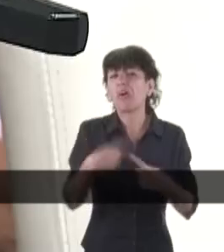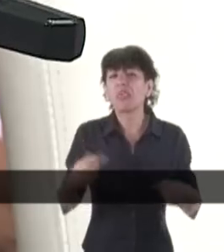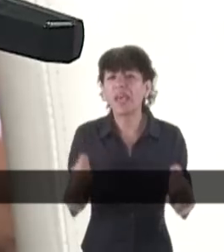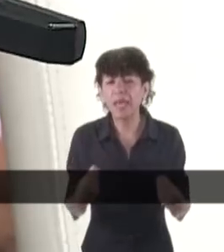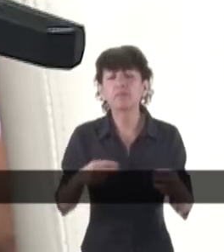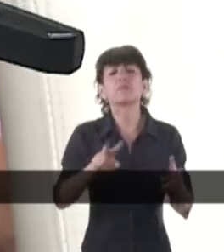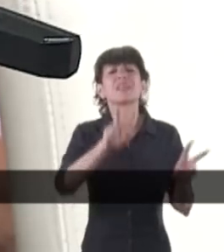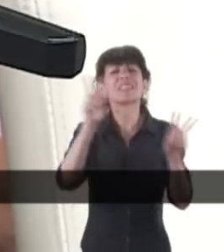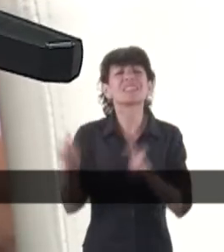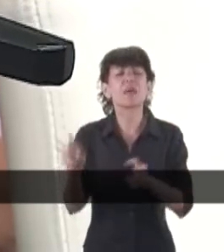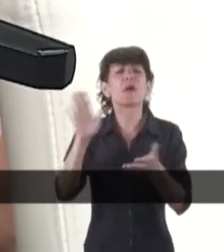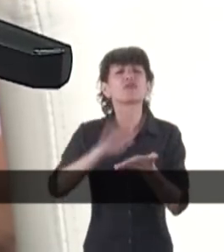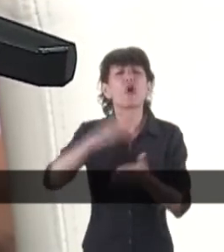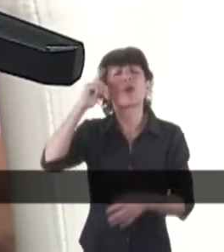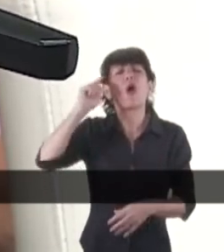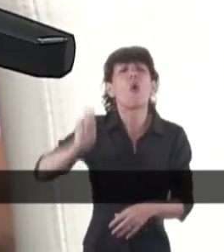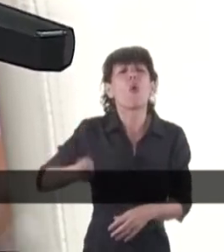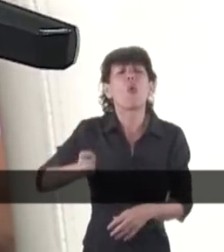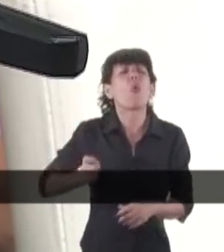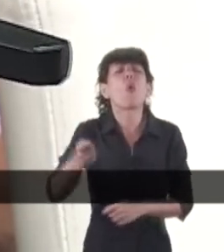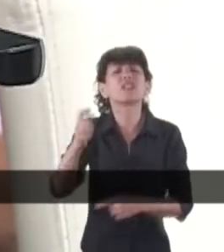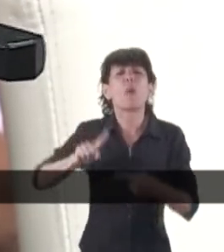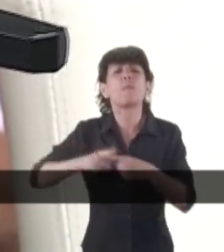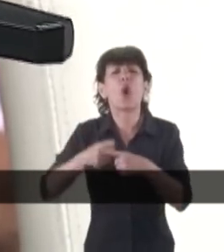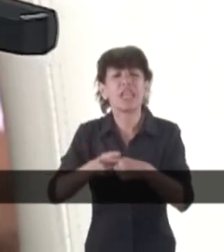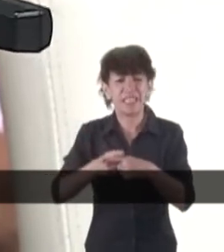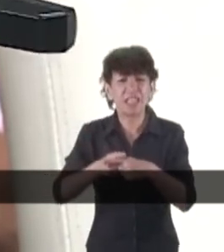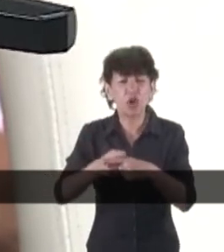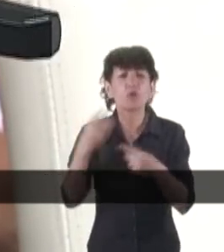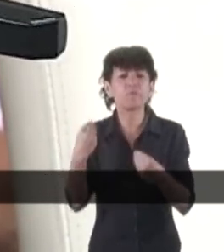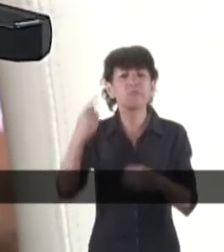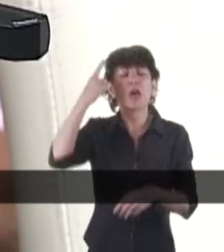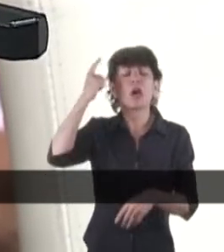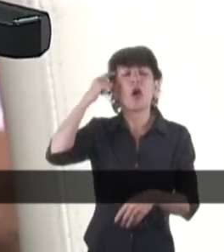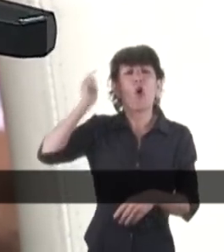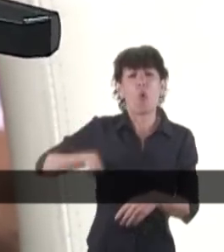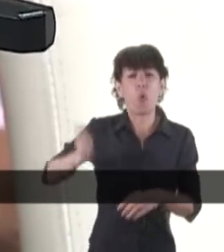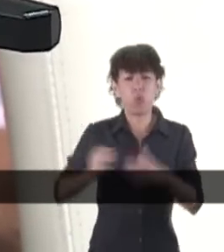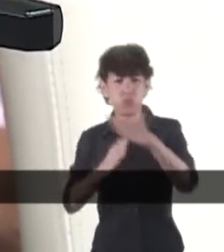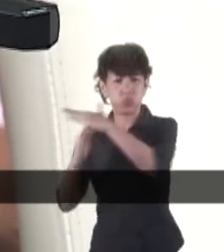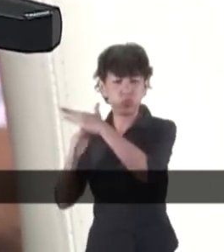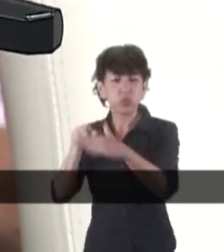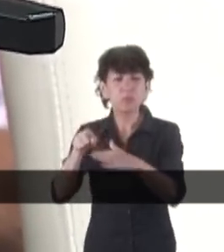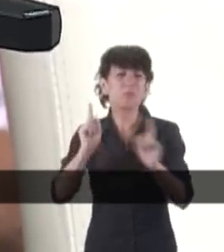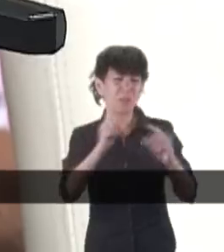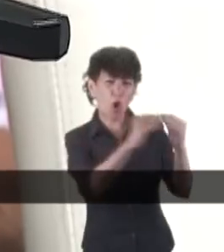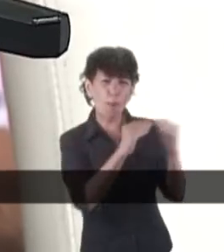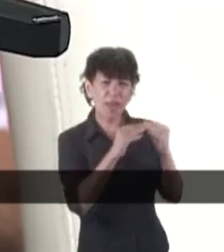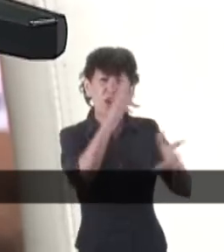volver al tema del juicio político a la Corte, el Consejo de la Magistratura, lo que plantearon mis compañeros con respecto a las declaraciones de